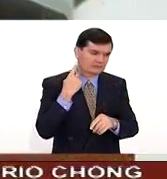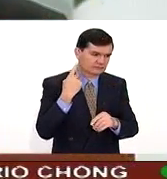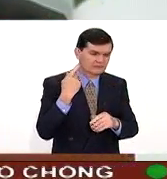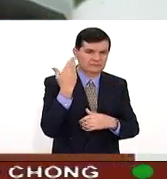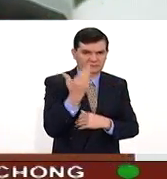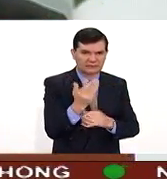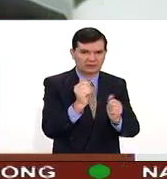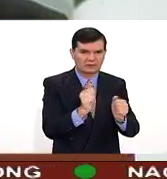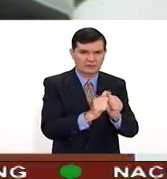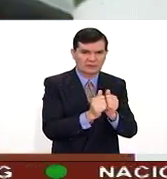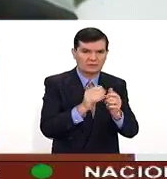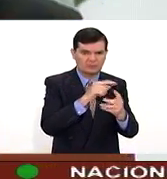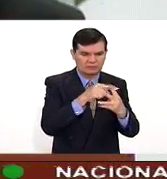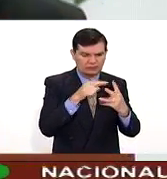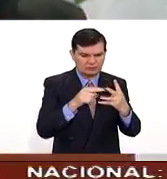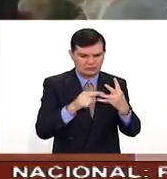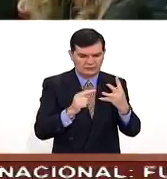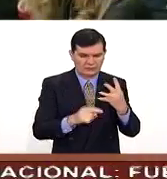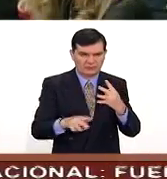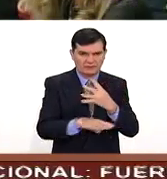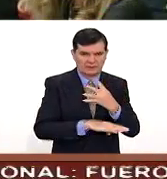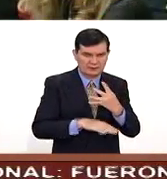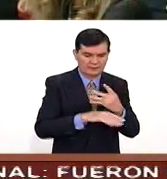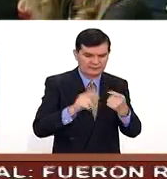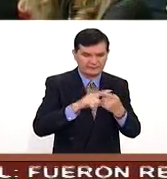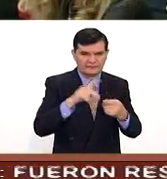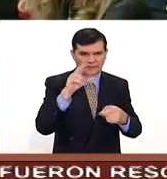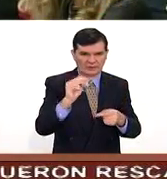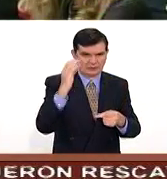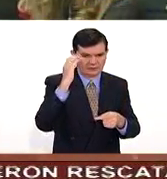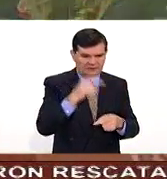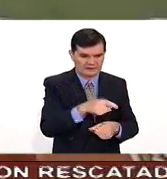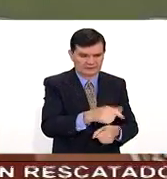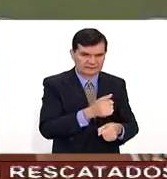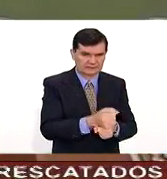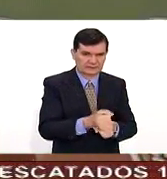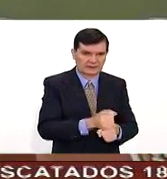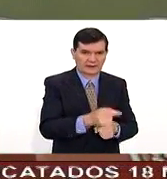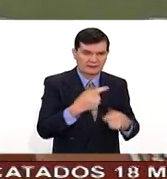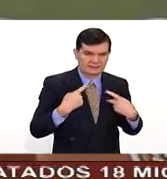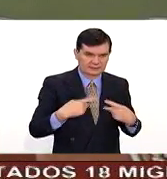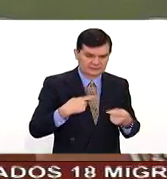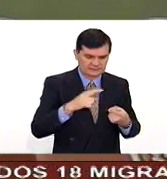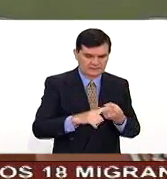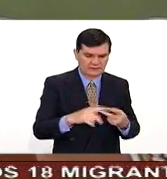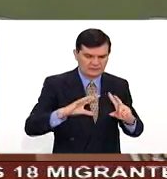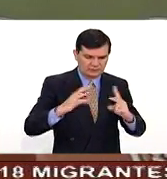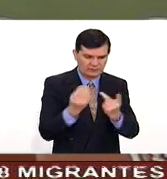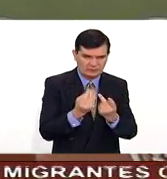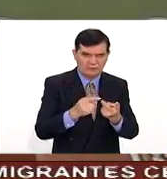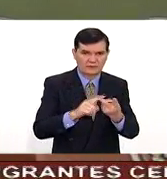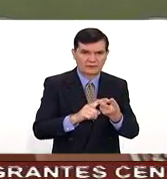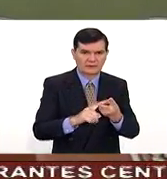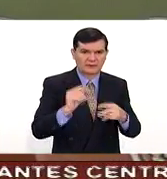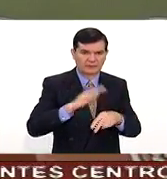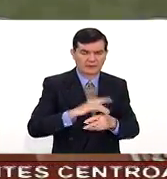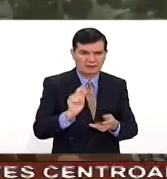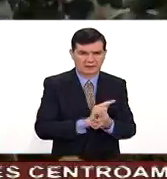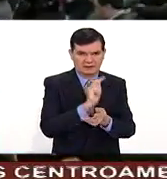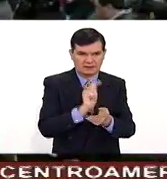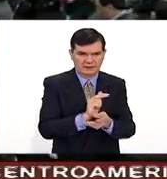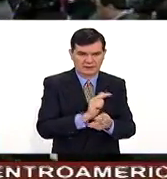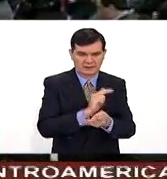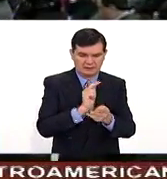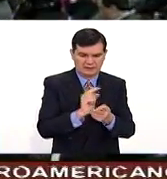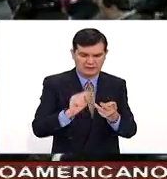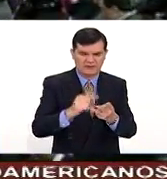Estado basada en cuatro puntos centrales: no criminalizar a las víctimas, esfuerzo conjunto, más recursos legales y